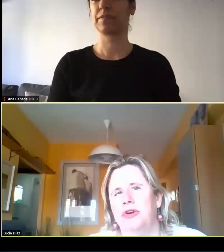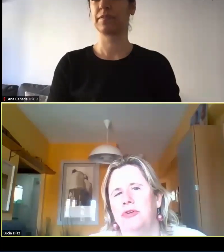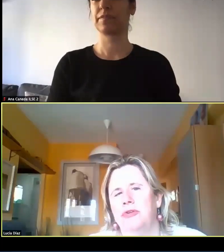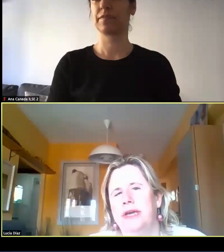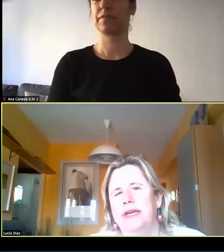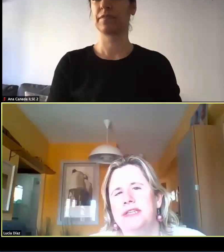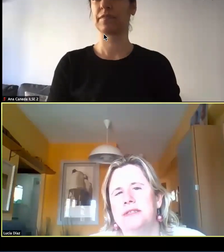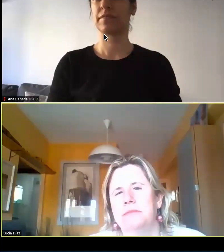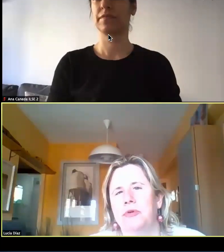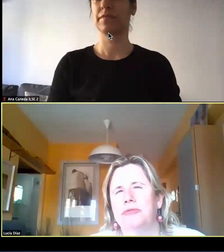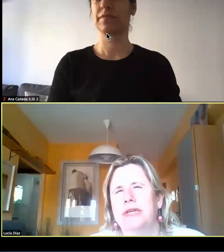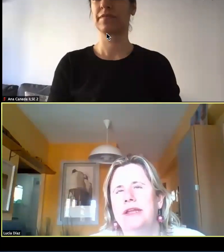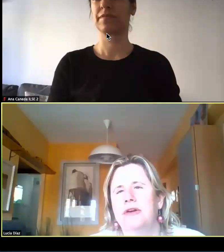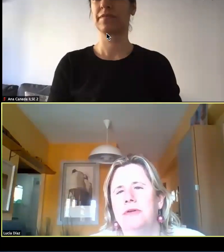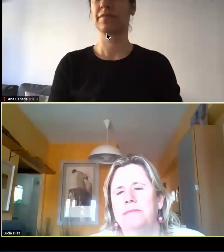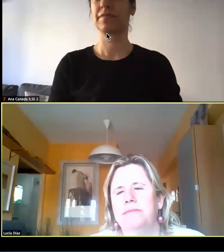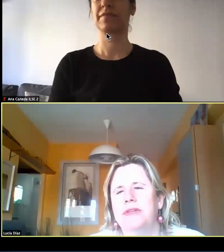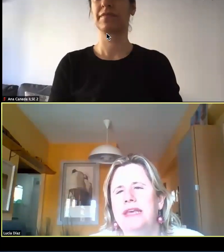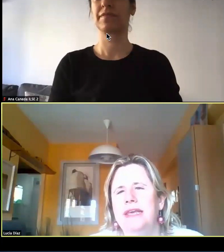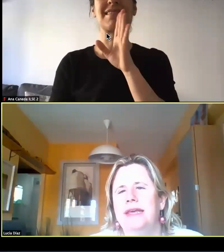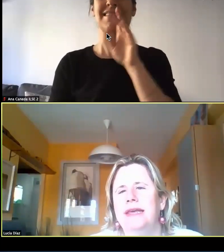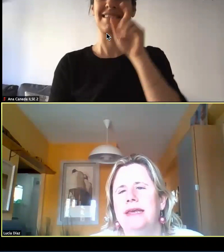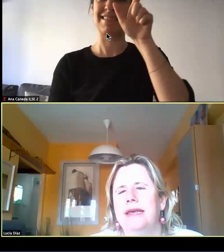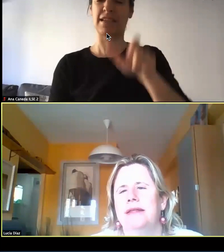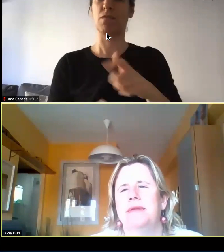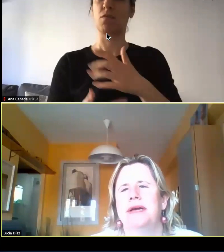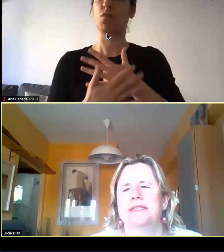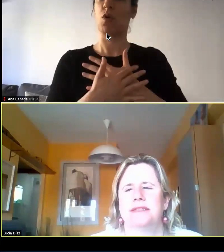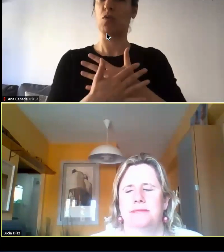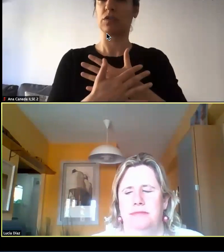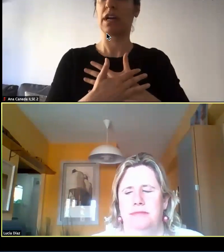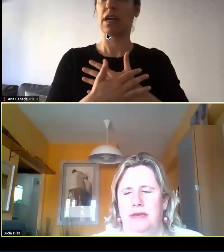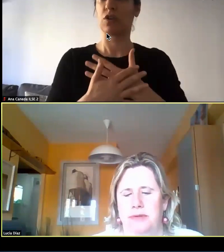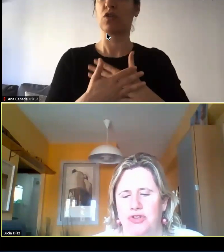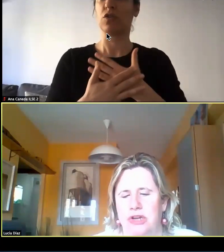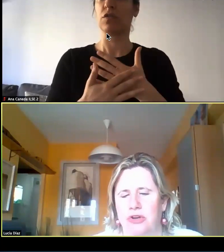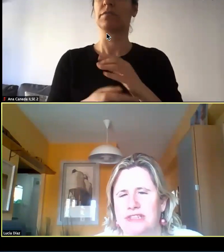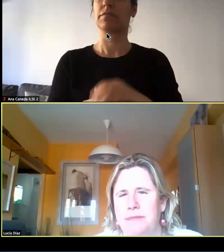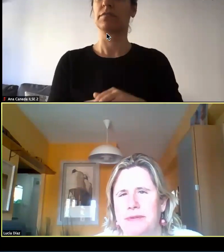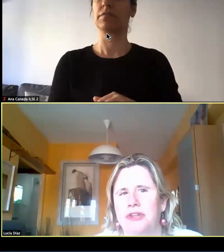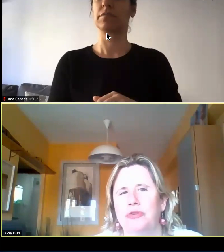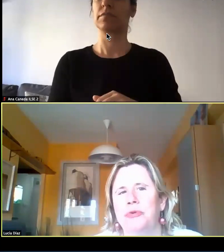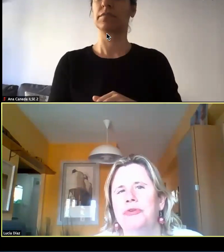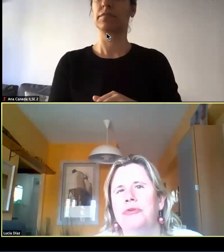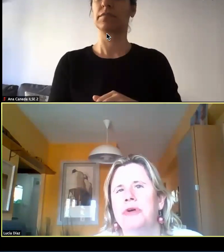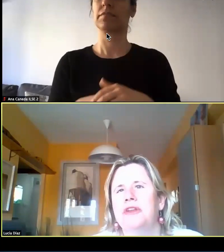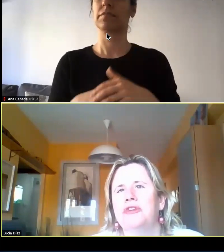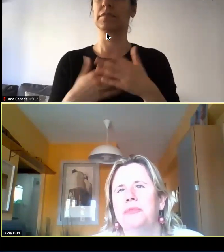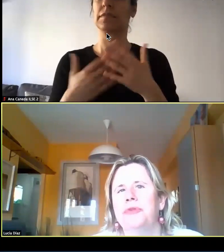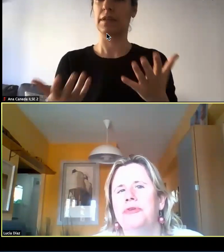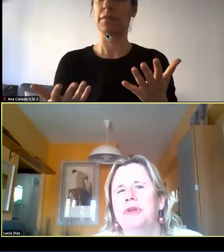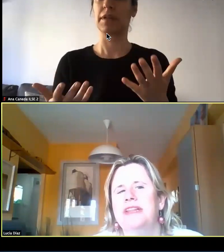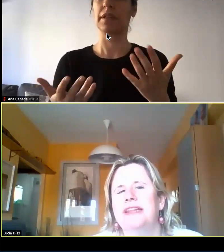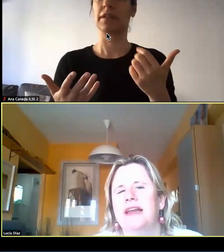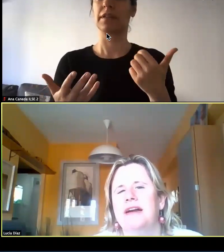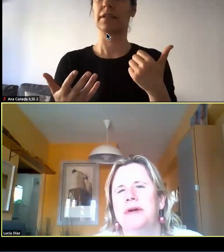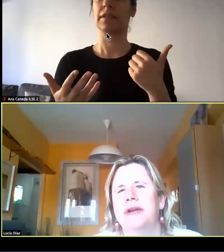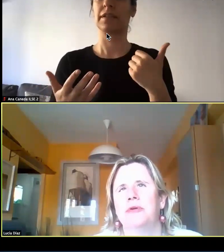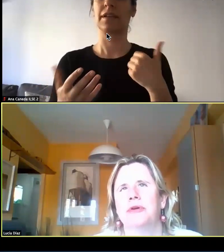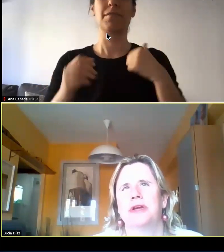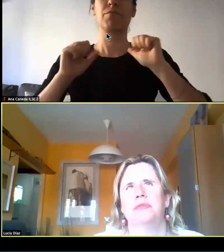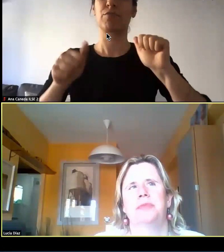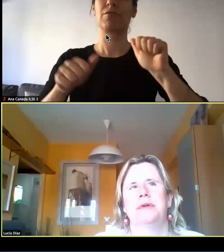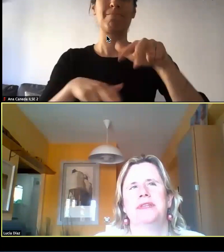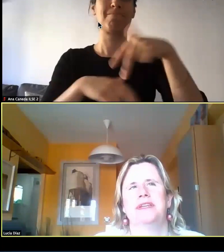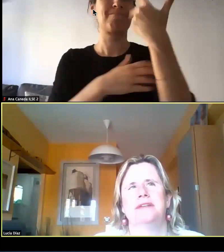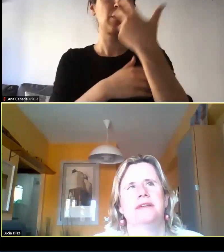Como digo, que es voluntario y además persona con discapacidad. No puedo iniciar la cámara,